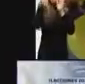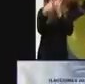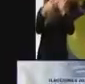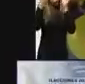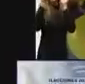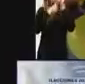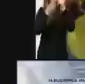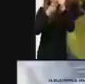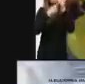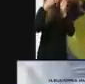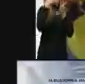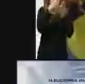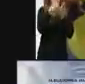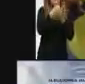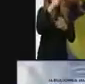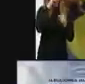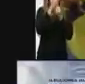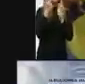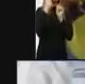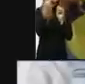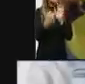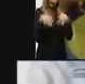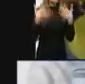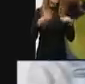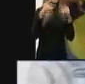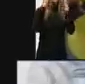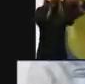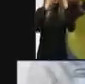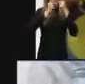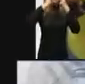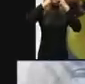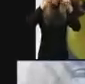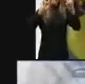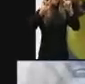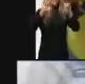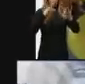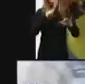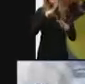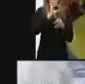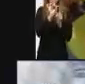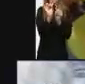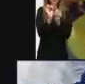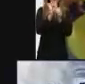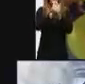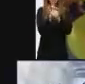que definitivamente es una imagen viral porque ha tenido en tan solo pocos minutos